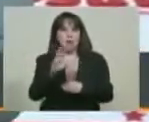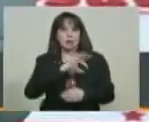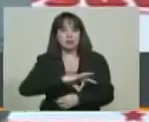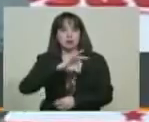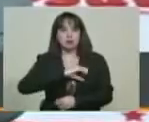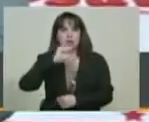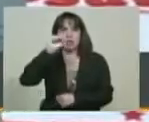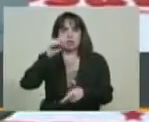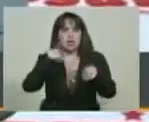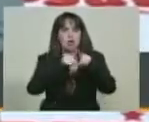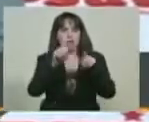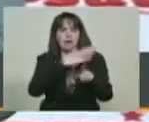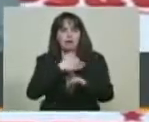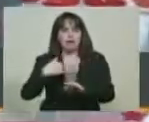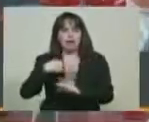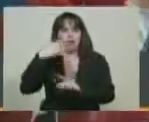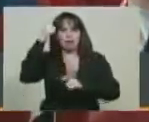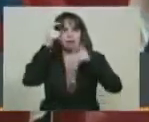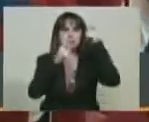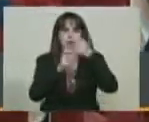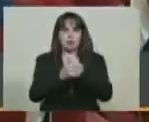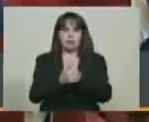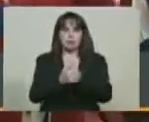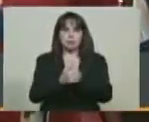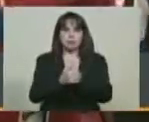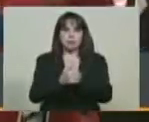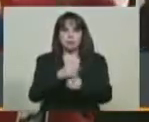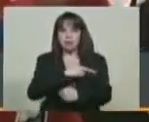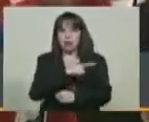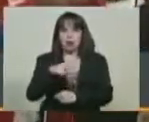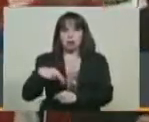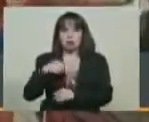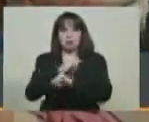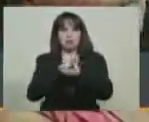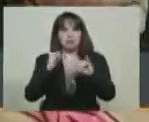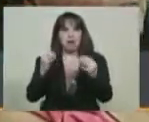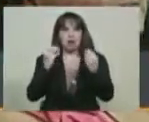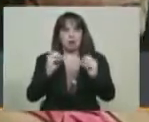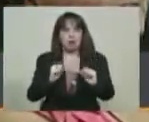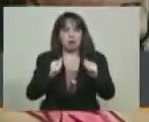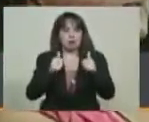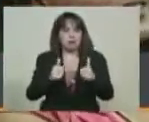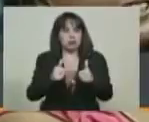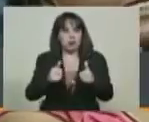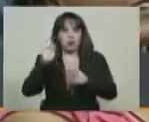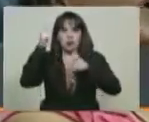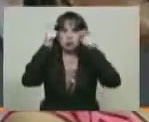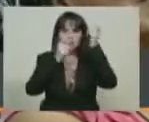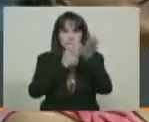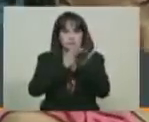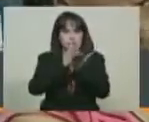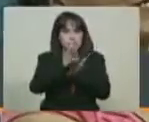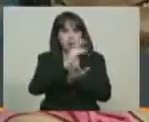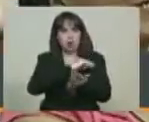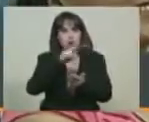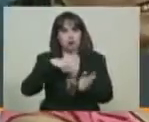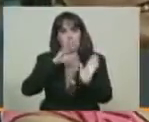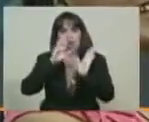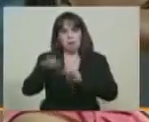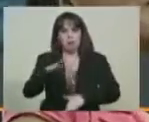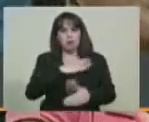pensaba Chávez. Nosotros vamos a terminar, presidente, lo que comenzó Chávez. Tiene que contar con nosotros,